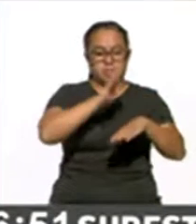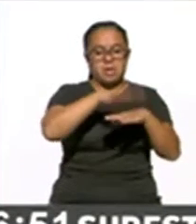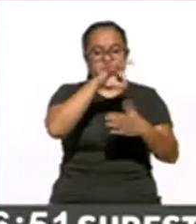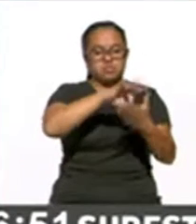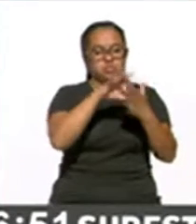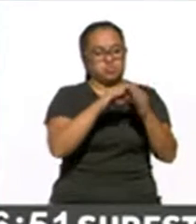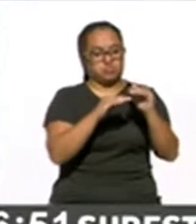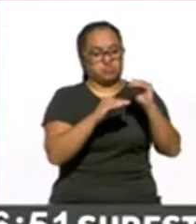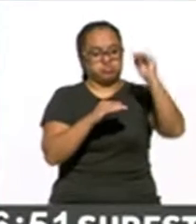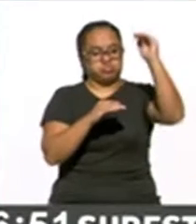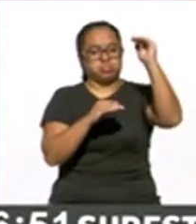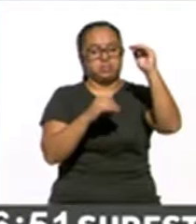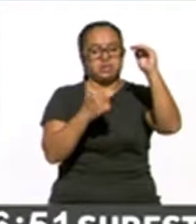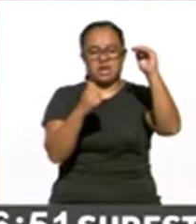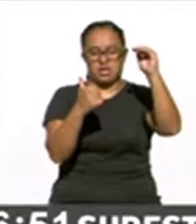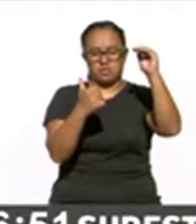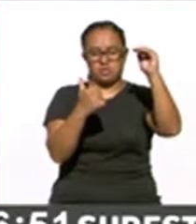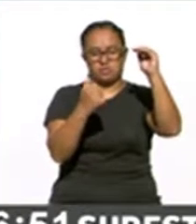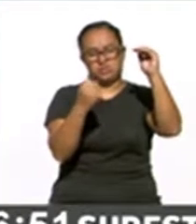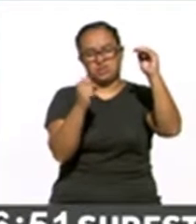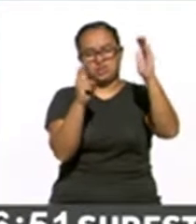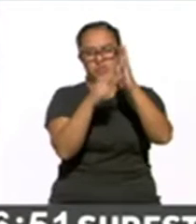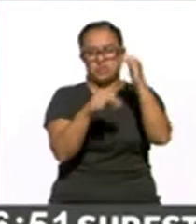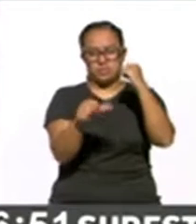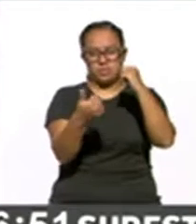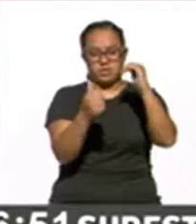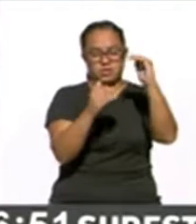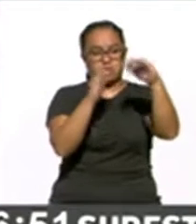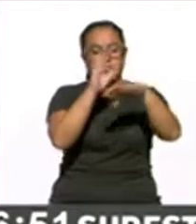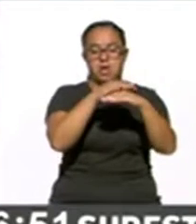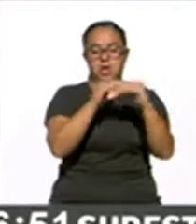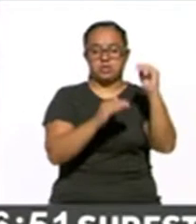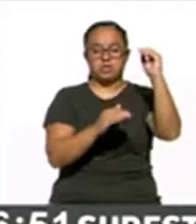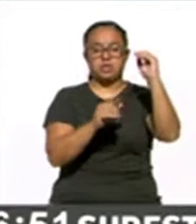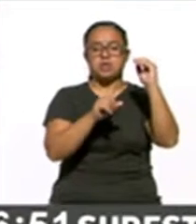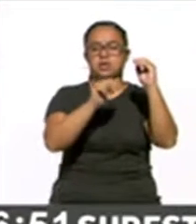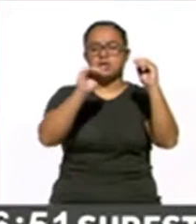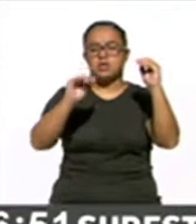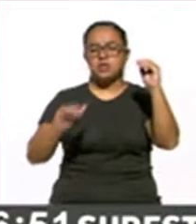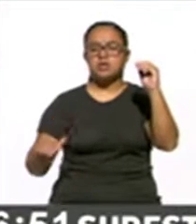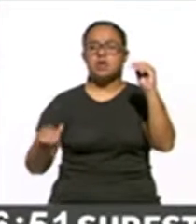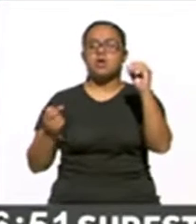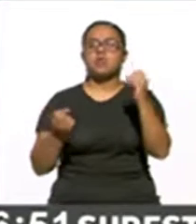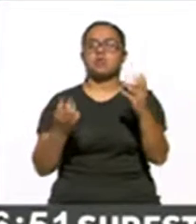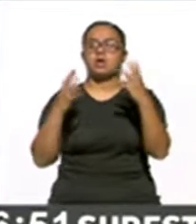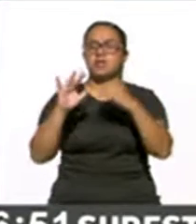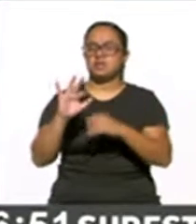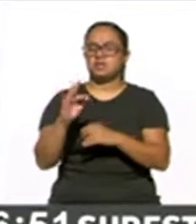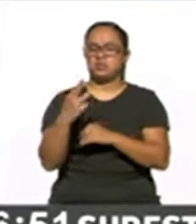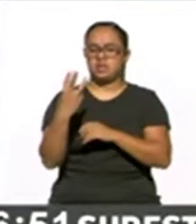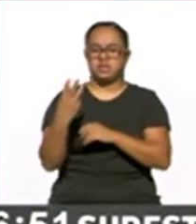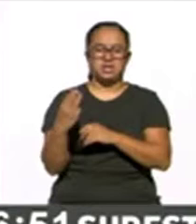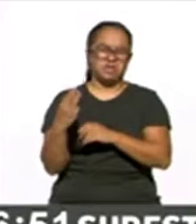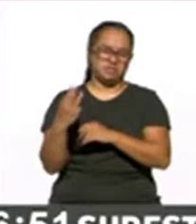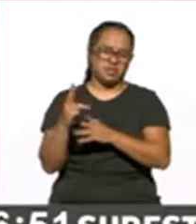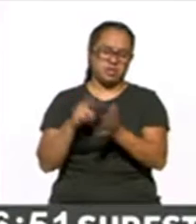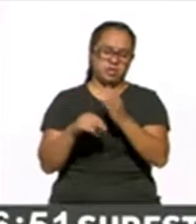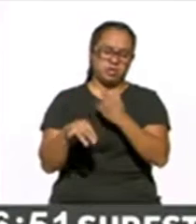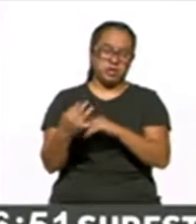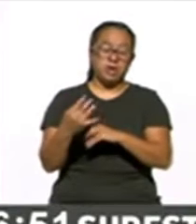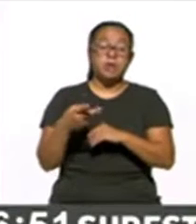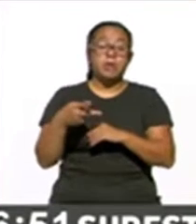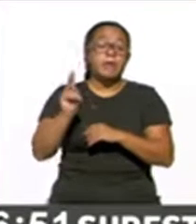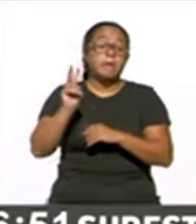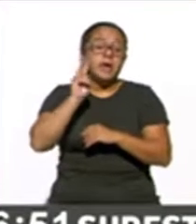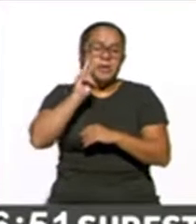alto registrado que tenemos en agosto-septiembre del 11, y lo más bajo 53, que es en mayo del 14. Pero si ves el